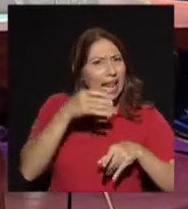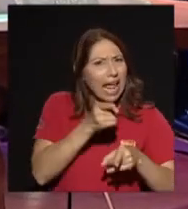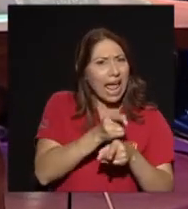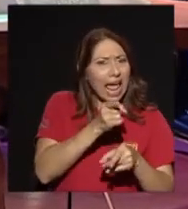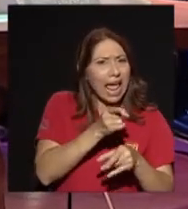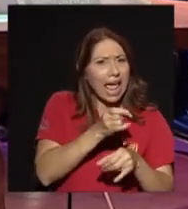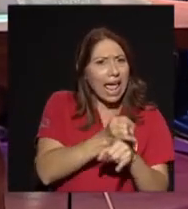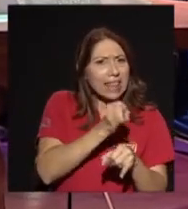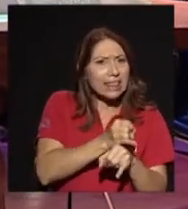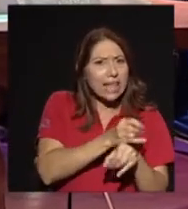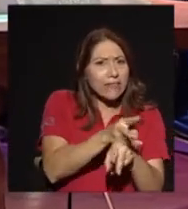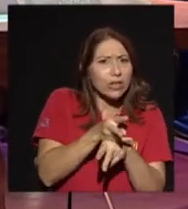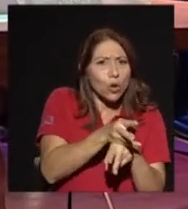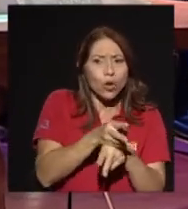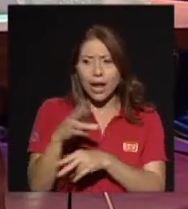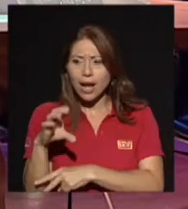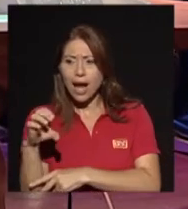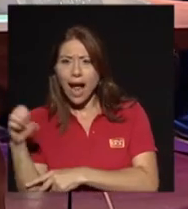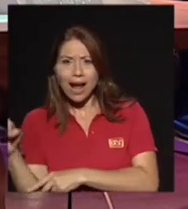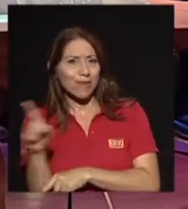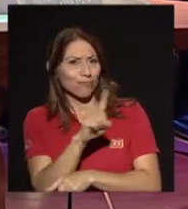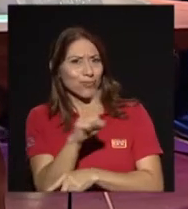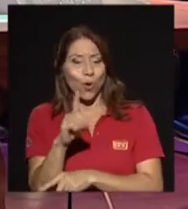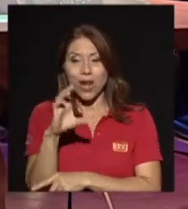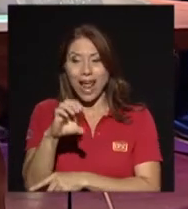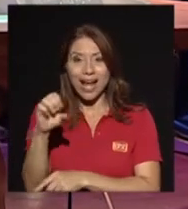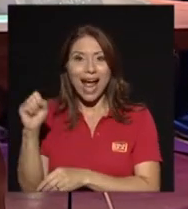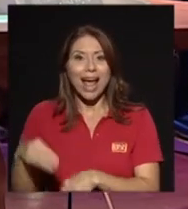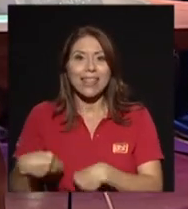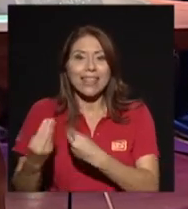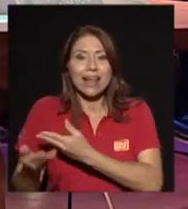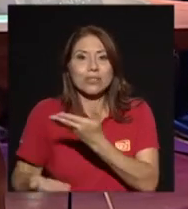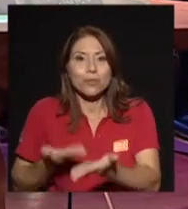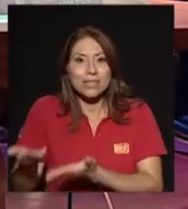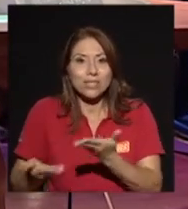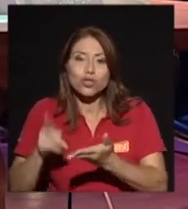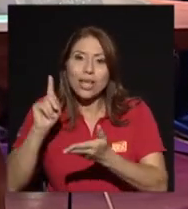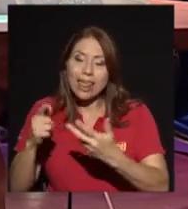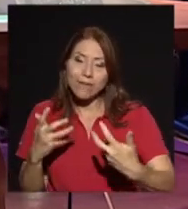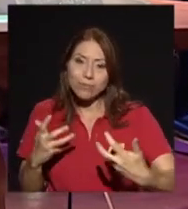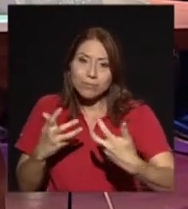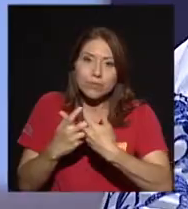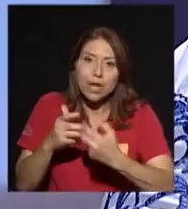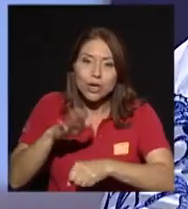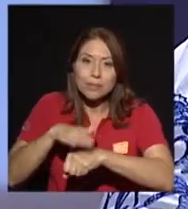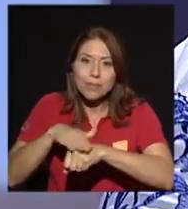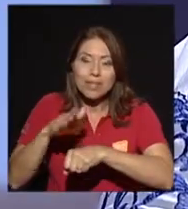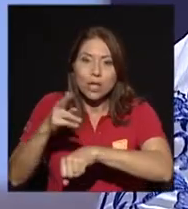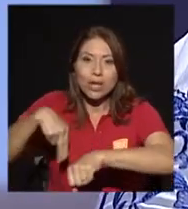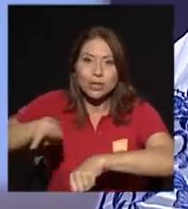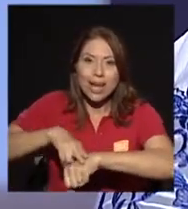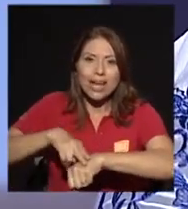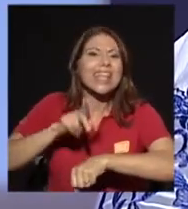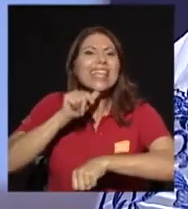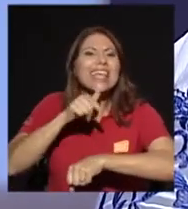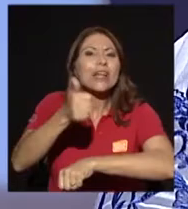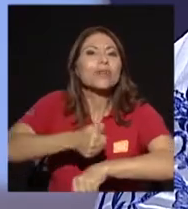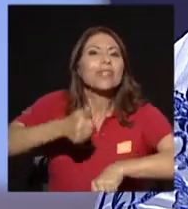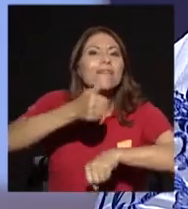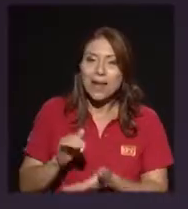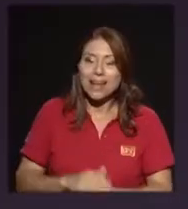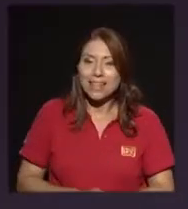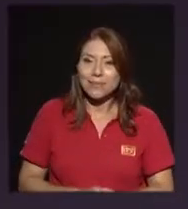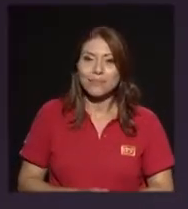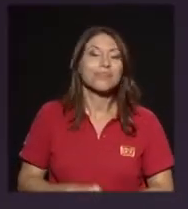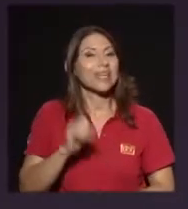es un prestador de servicios que tiene que estar de la mano con lo que nacionalmente es permitido. ¿Y quién define qué lo permitió a nivel de salud? El Ministerio de